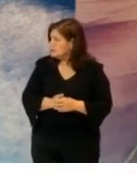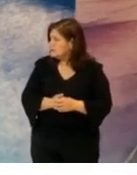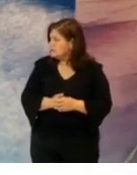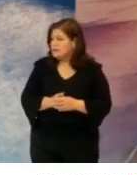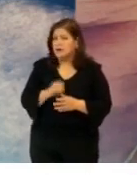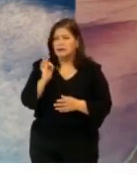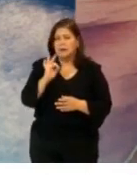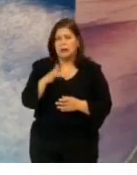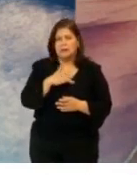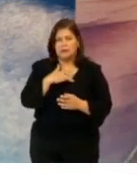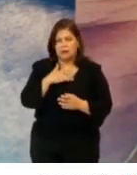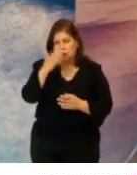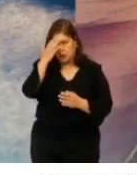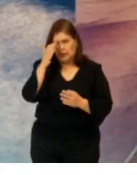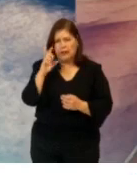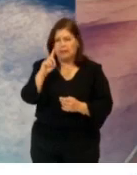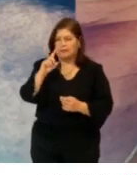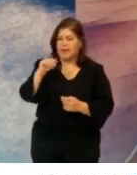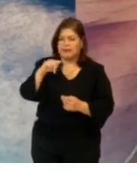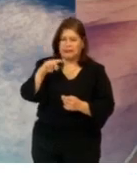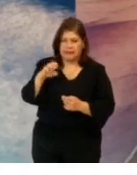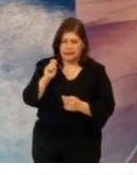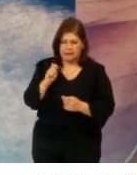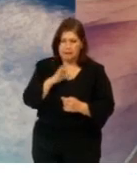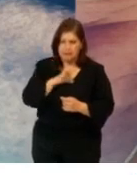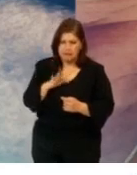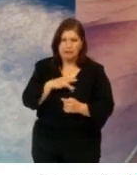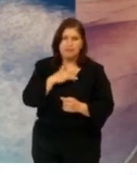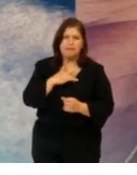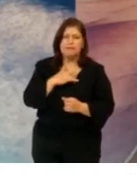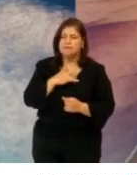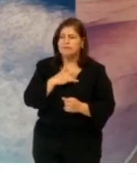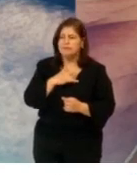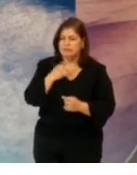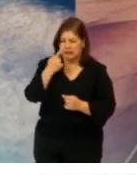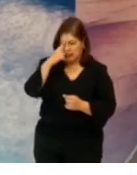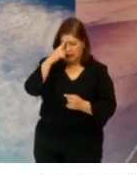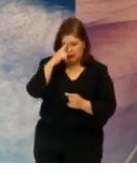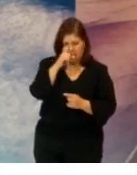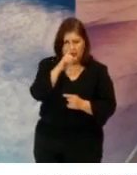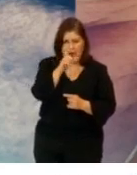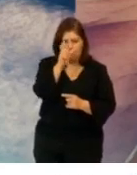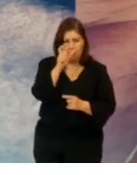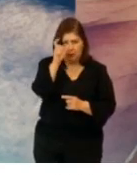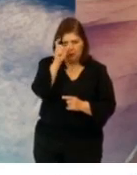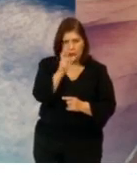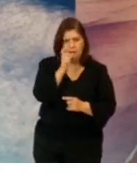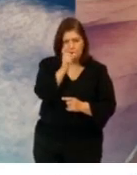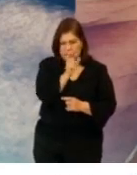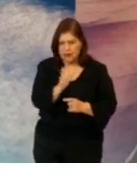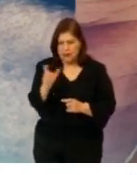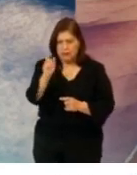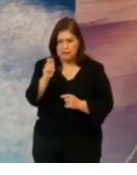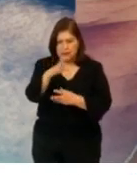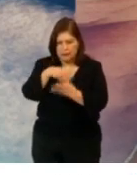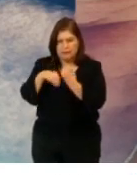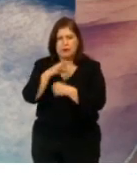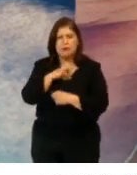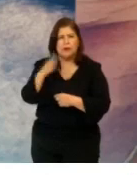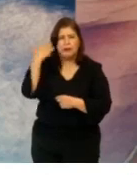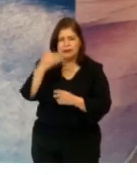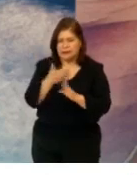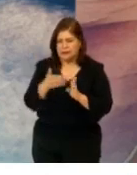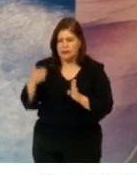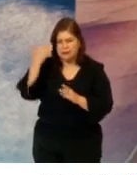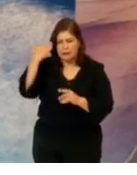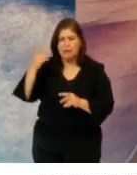de cerca, de apellido Agamben, volvió a tomar ese concepto para pensarlo un poco en el tiempo contemporáneo. Y un poco lo que decía